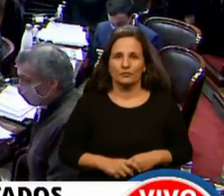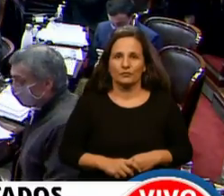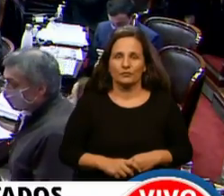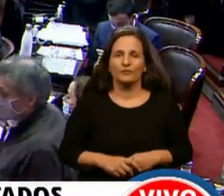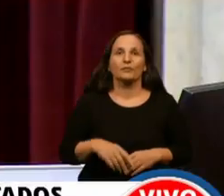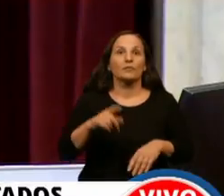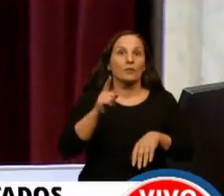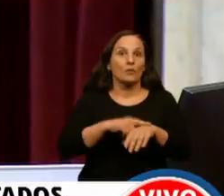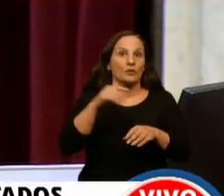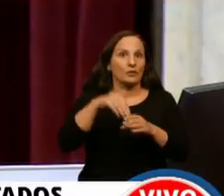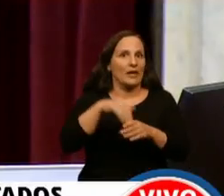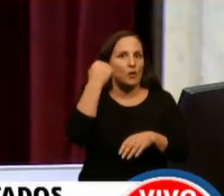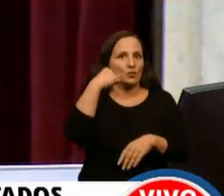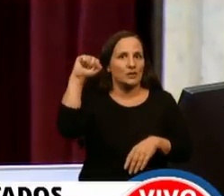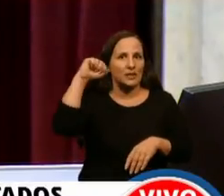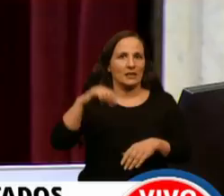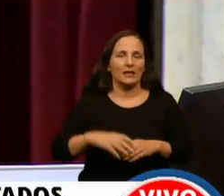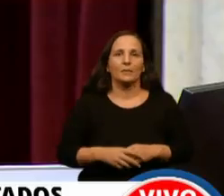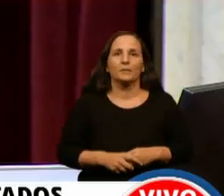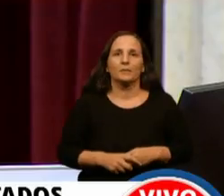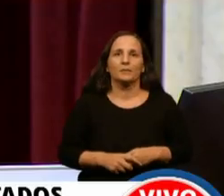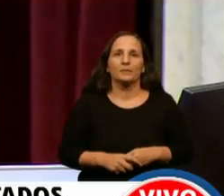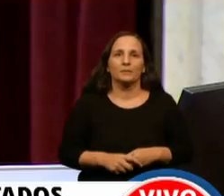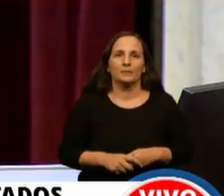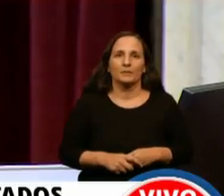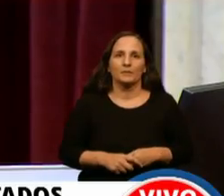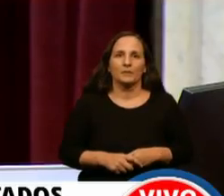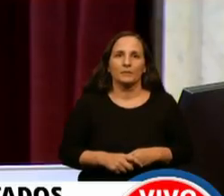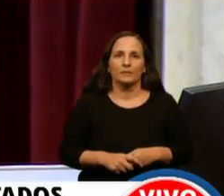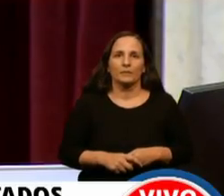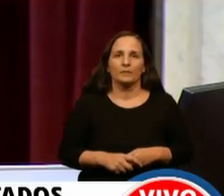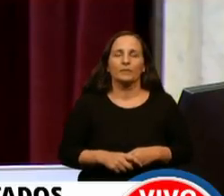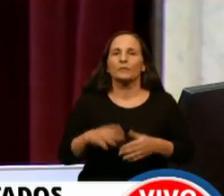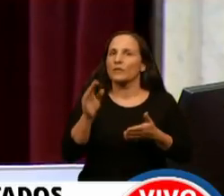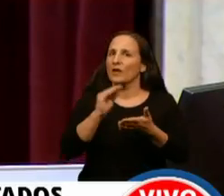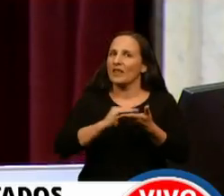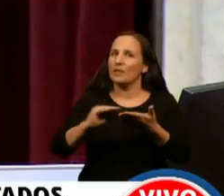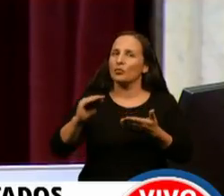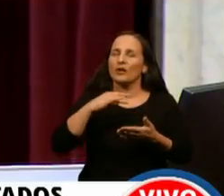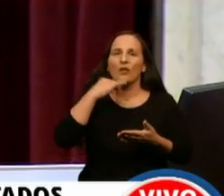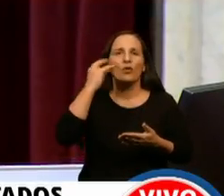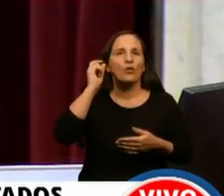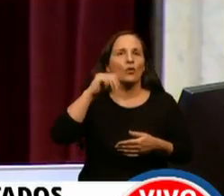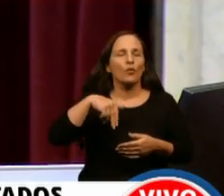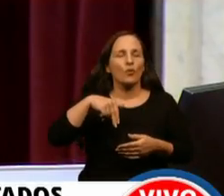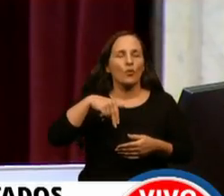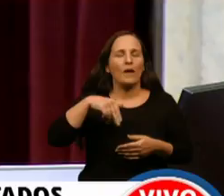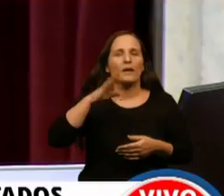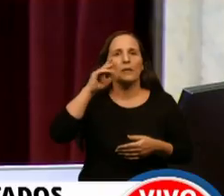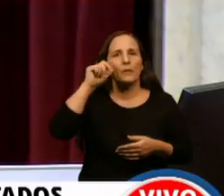ausente a la hora de votar diputado juan benedicto